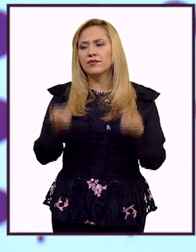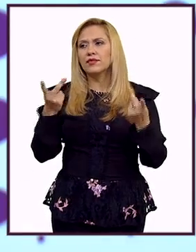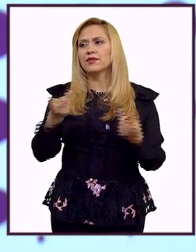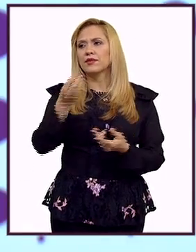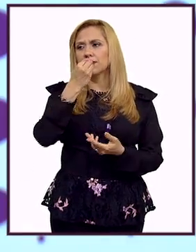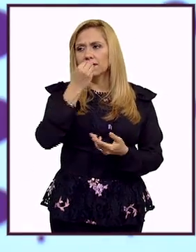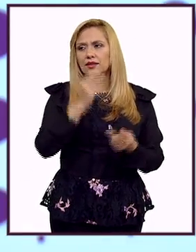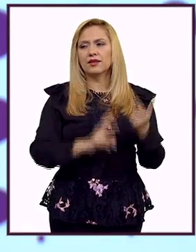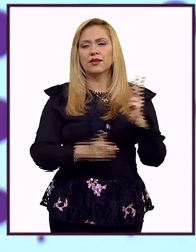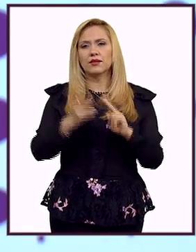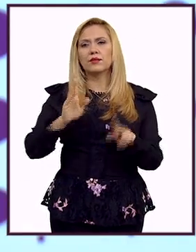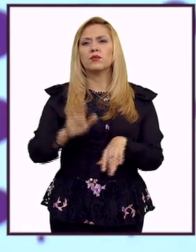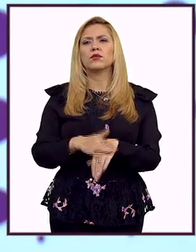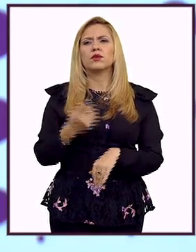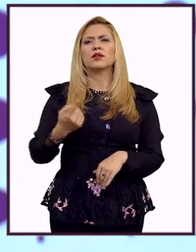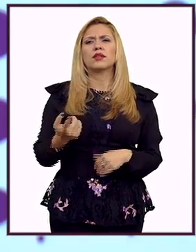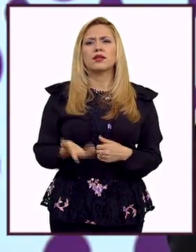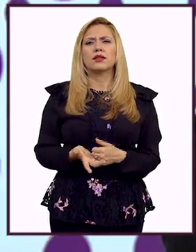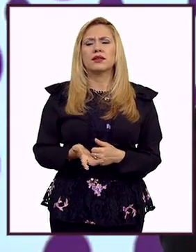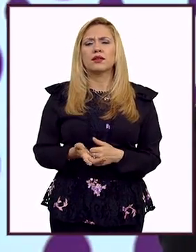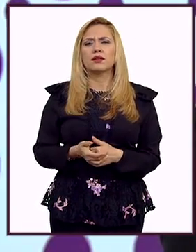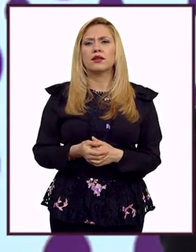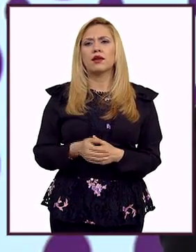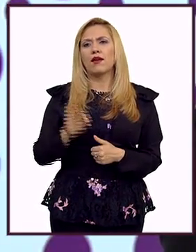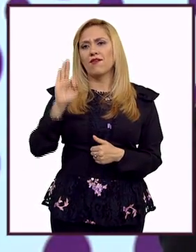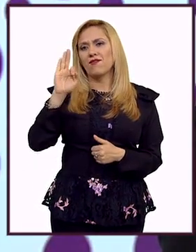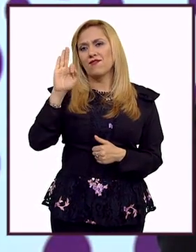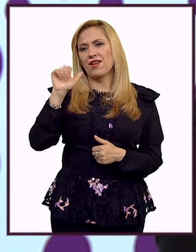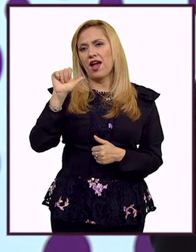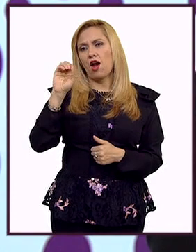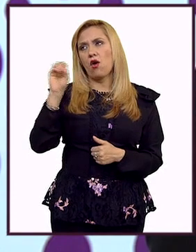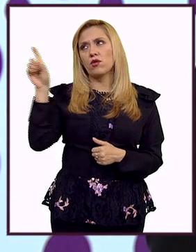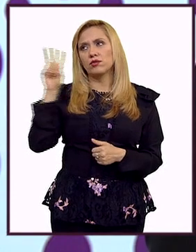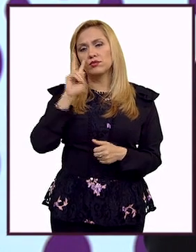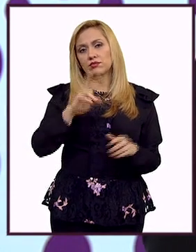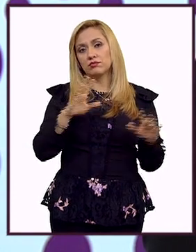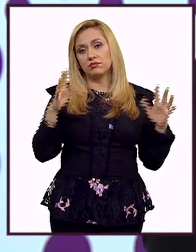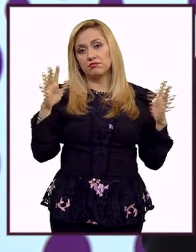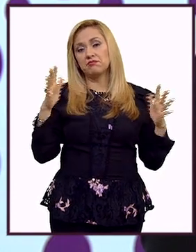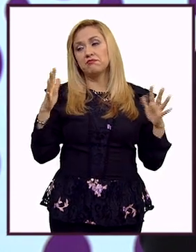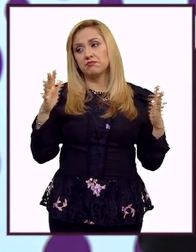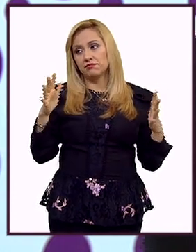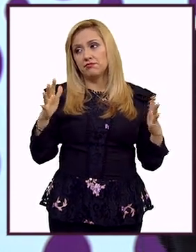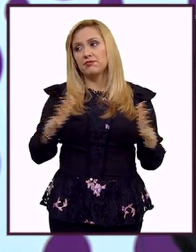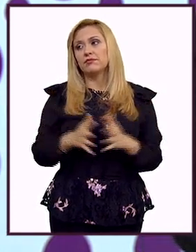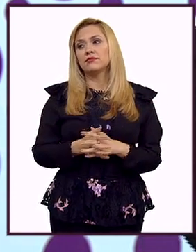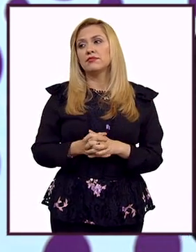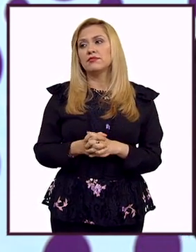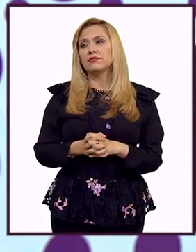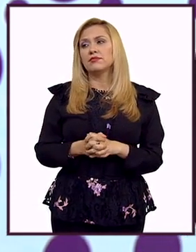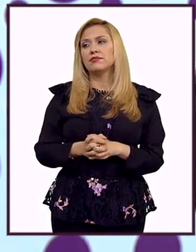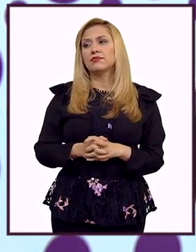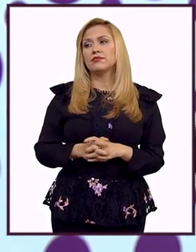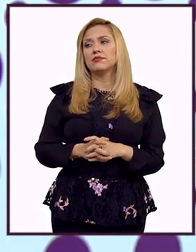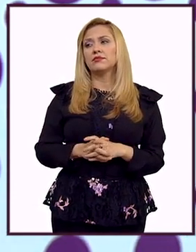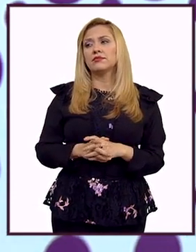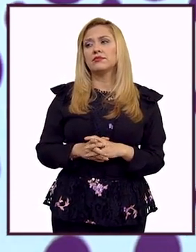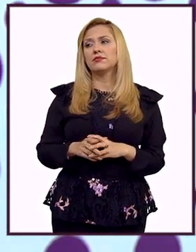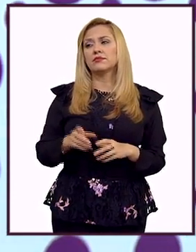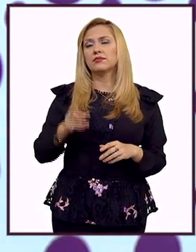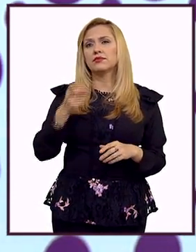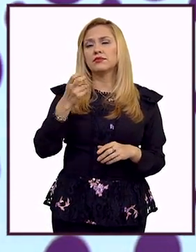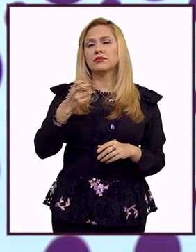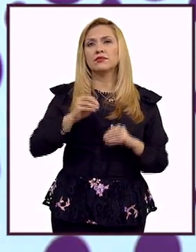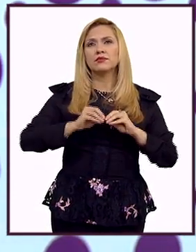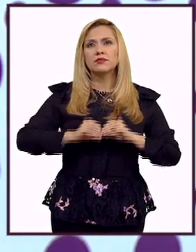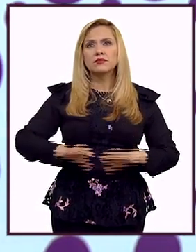productos. ¿Por qué lo comento? La FAO por eso lo aplaude, digo, no sé si lo vamos a abordar en otro momento, nada más para terminar. Se